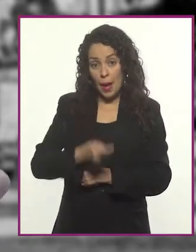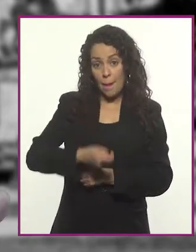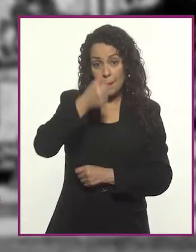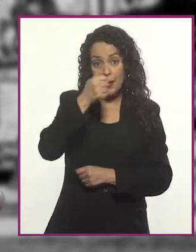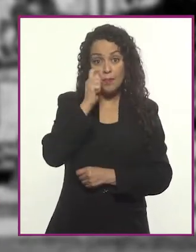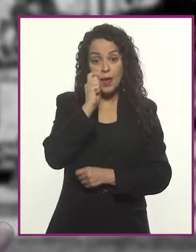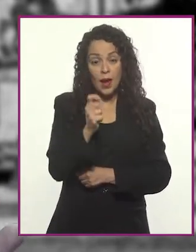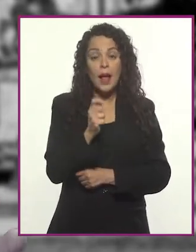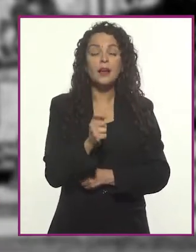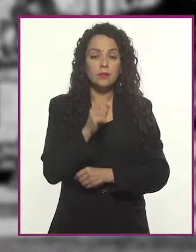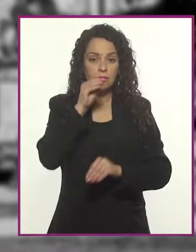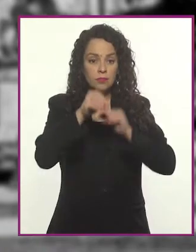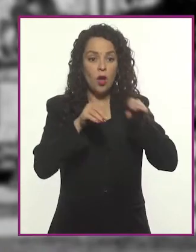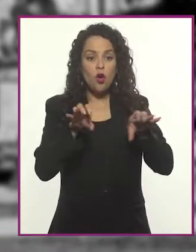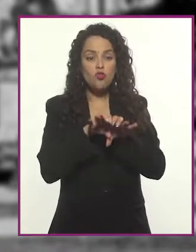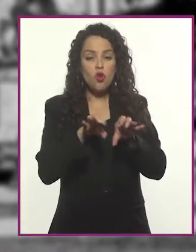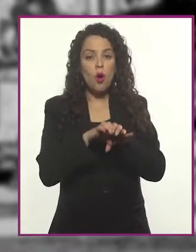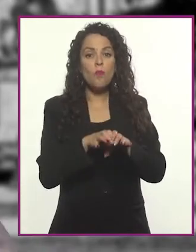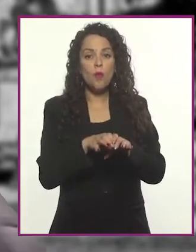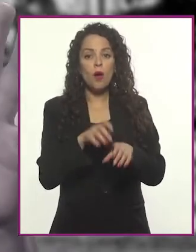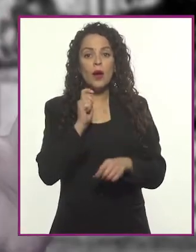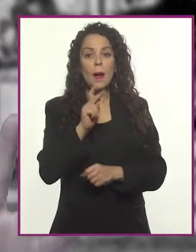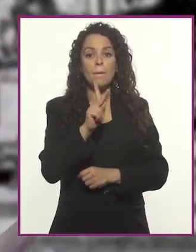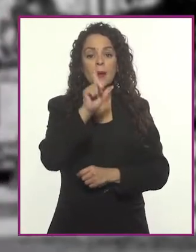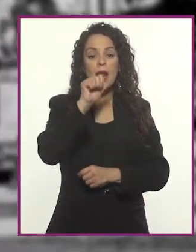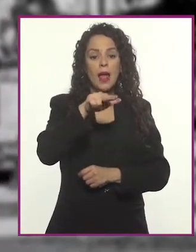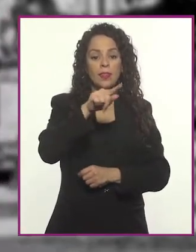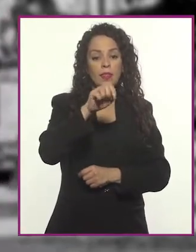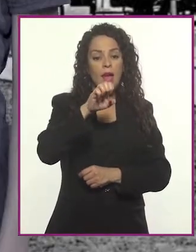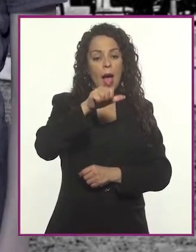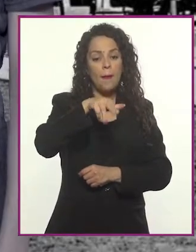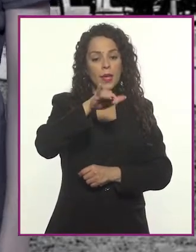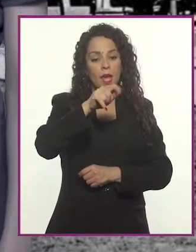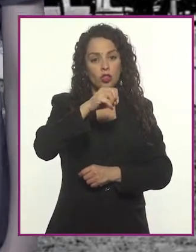primera parte de la estructura de una historia, el planteamiento.